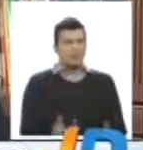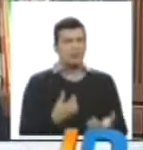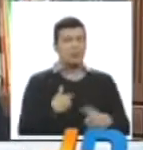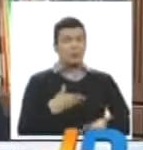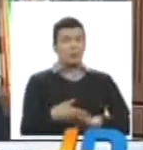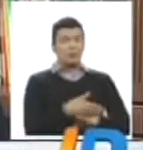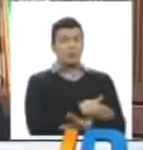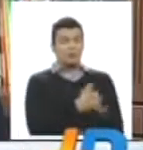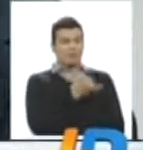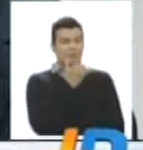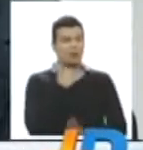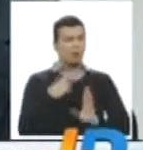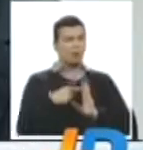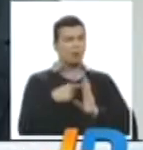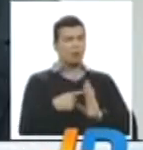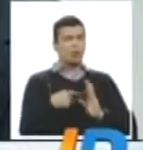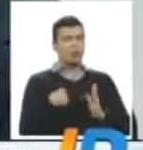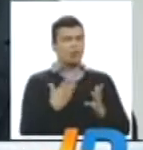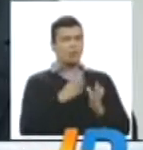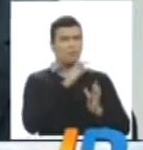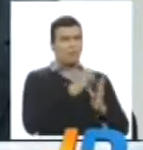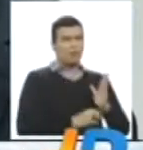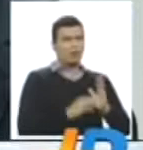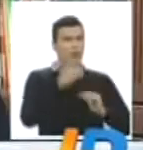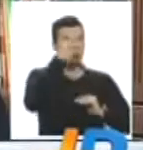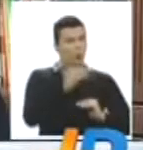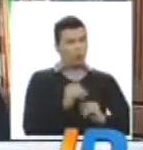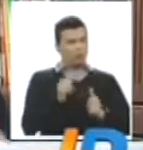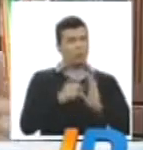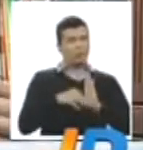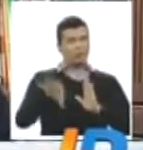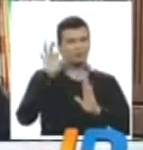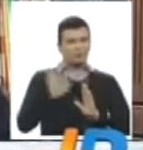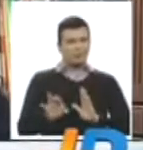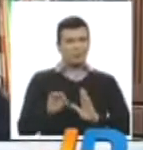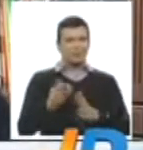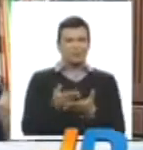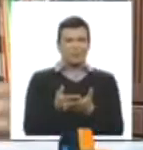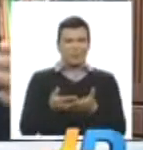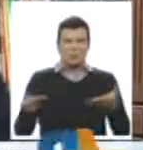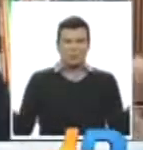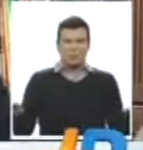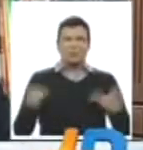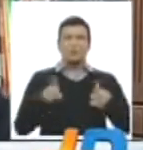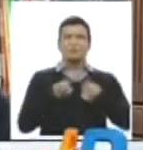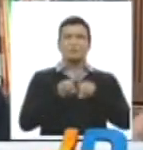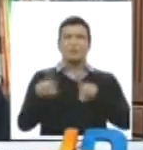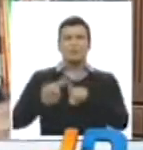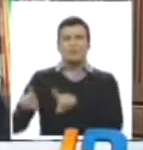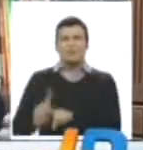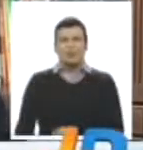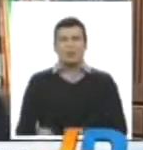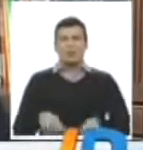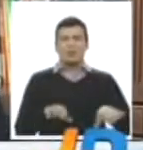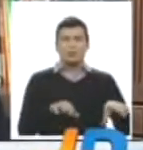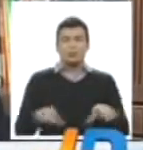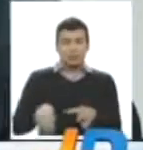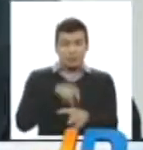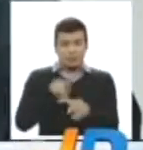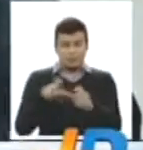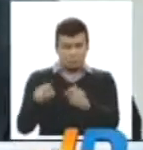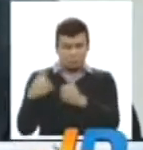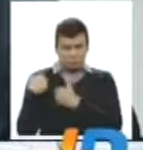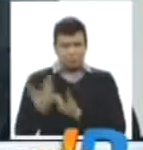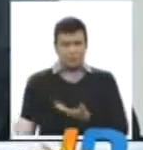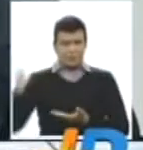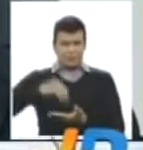gran negativa que han tenido por parte de la comunidad frente a sus posibilidades o sus acciones de volver a estar en el poder.